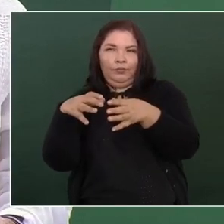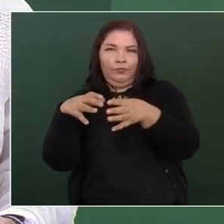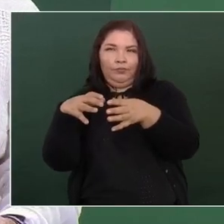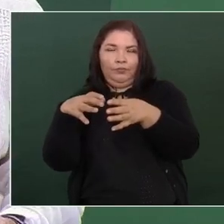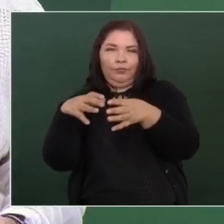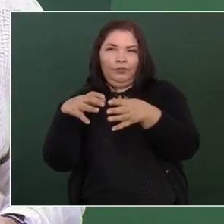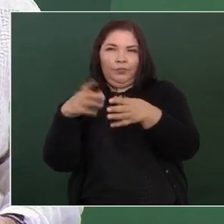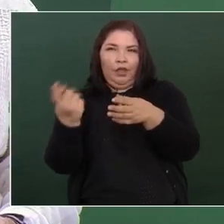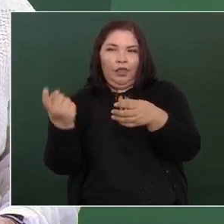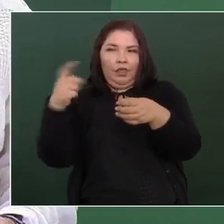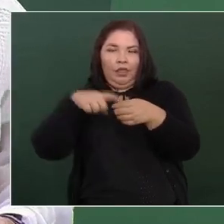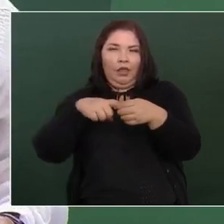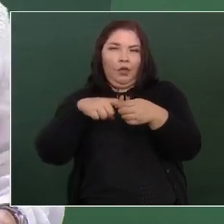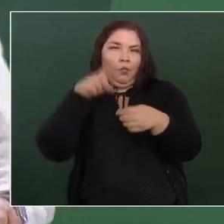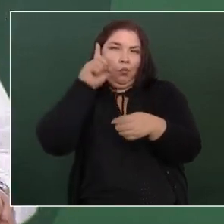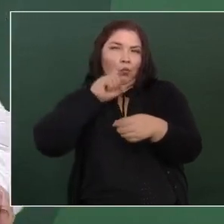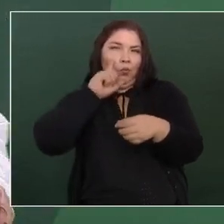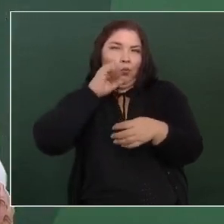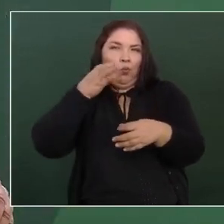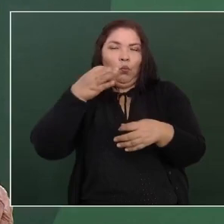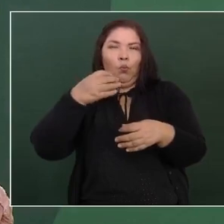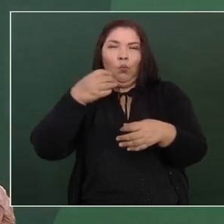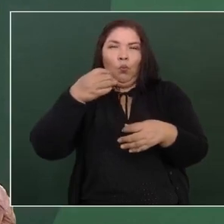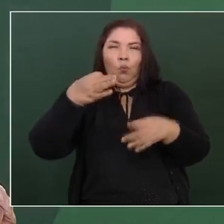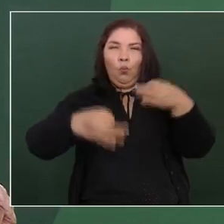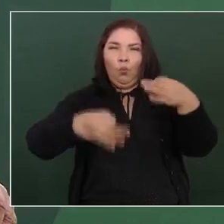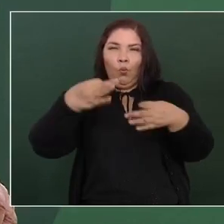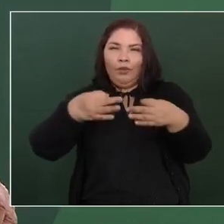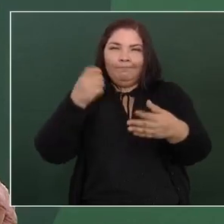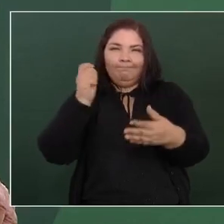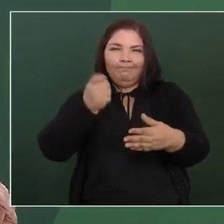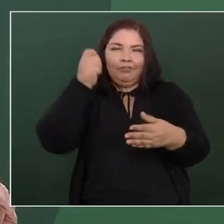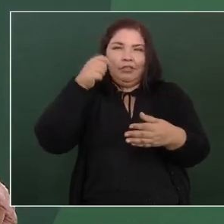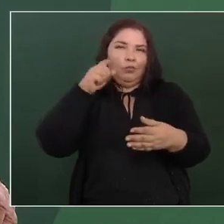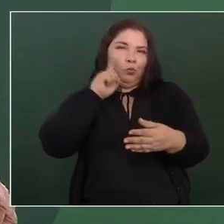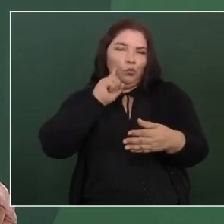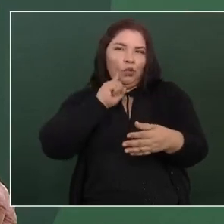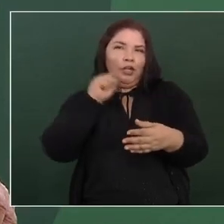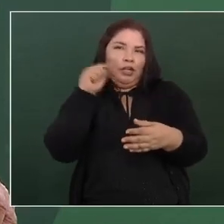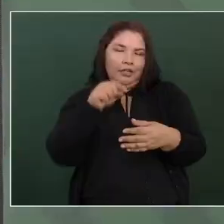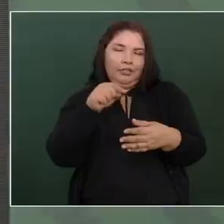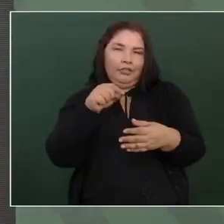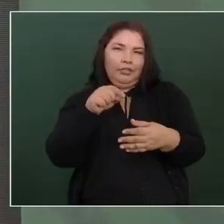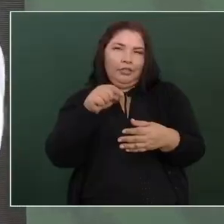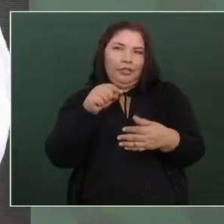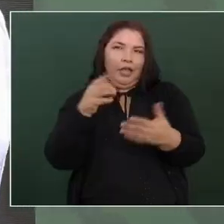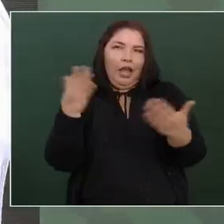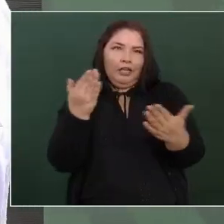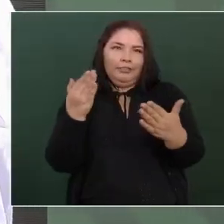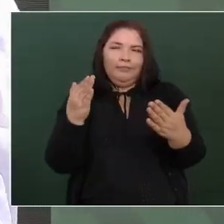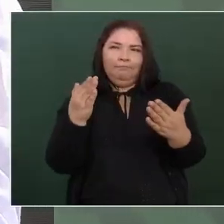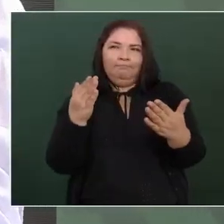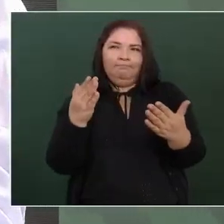una jueza que concede el amparo es la que detiene el que no se